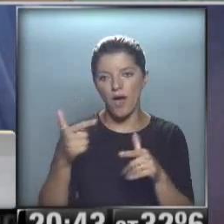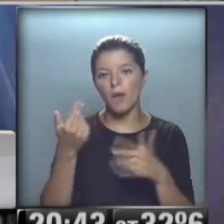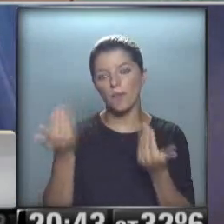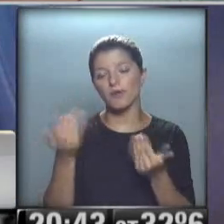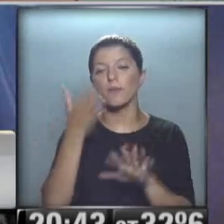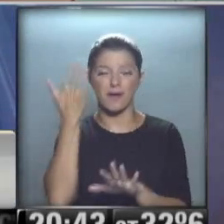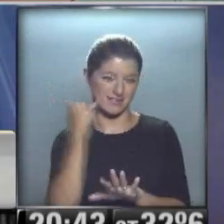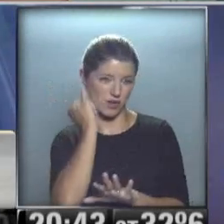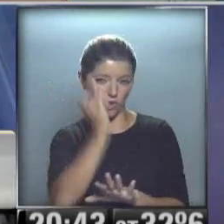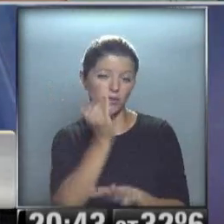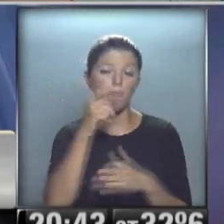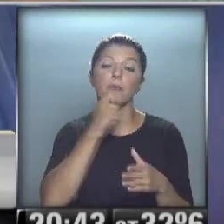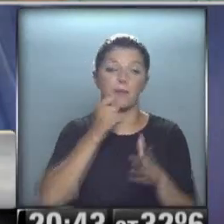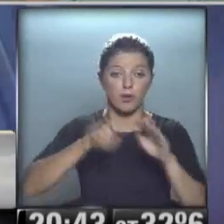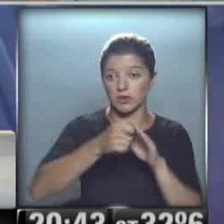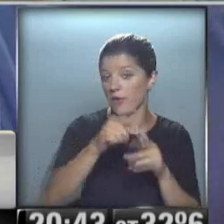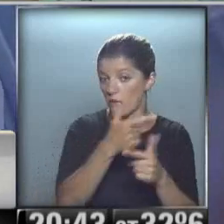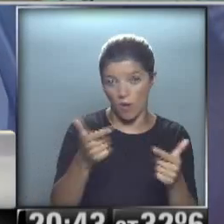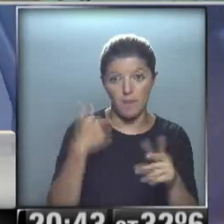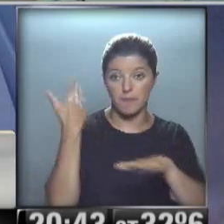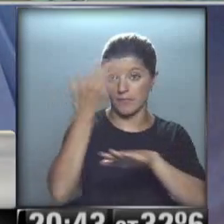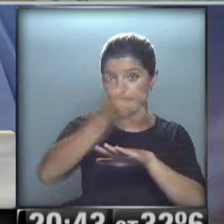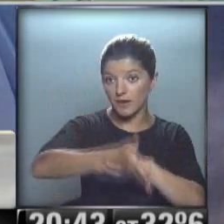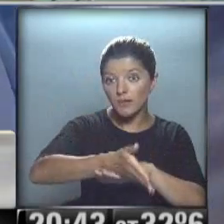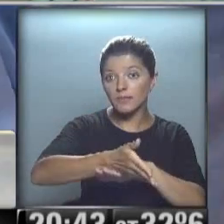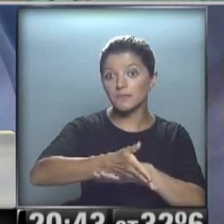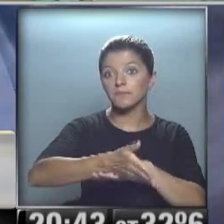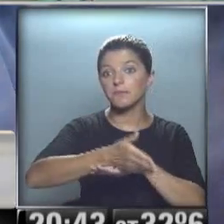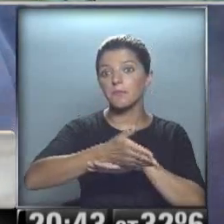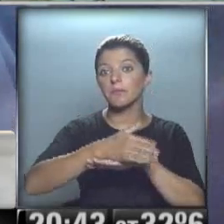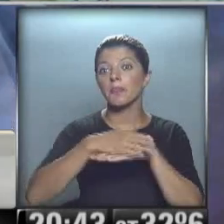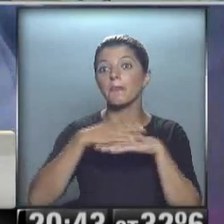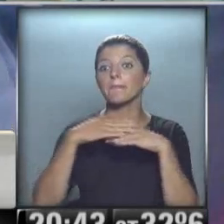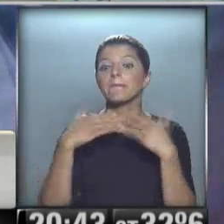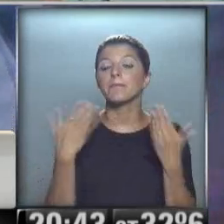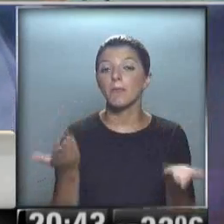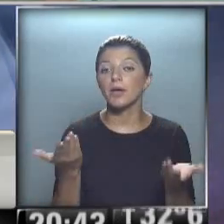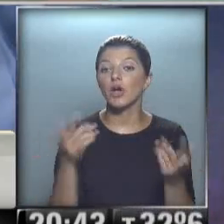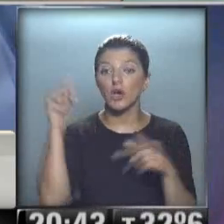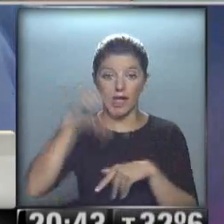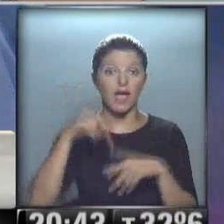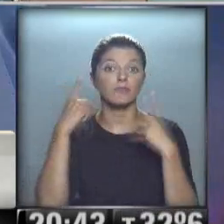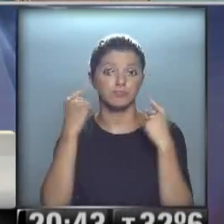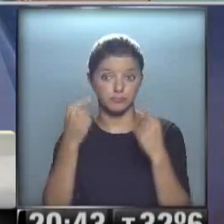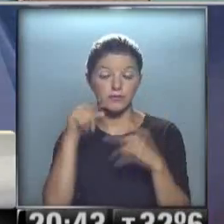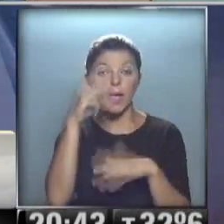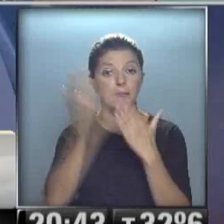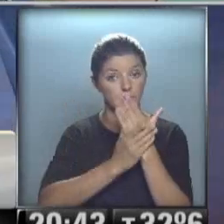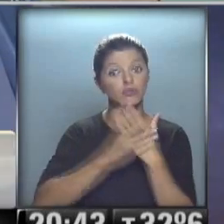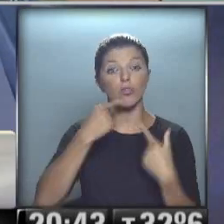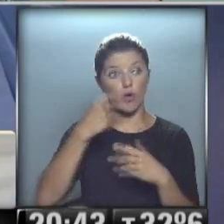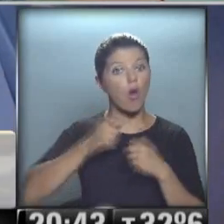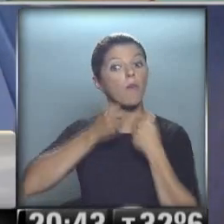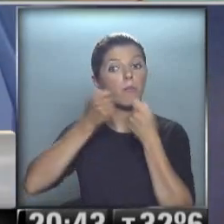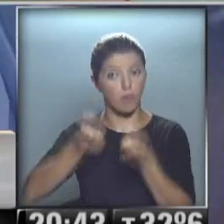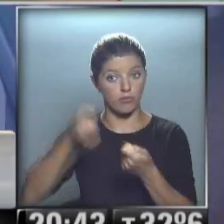decía recién, no tenemos la llave del edificio para poder ingresar, tenemos la manifestación de voluntad del ministro de acompañarnos